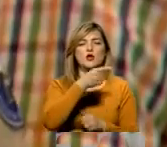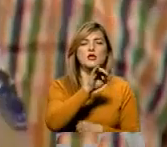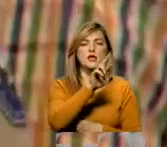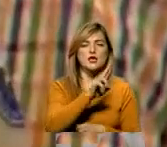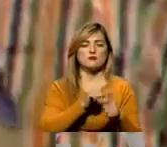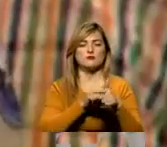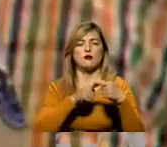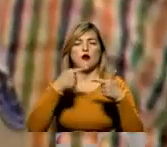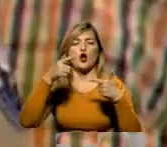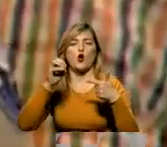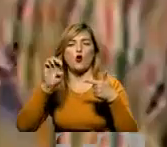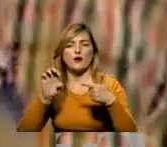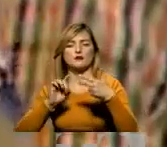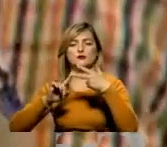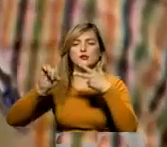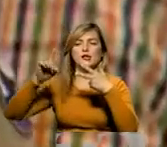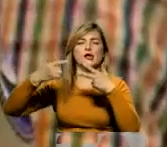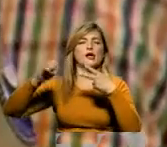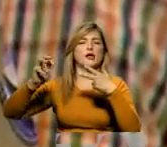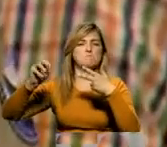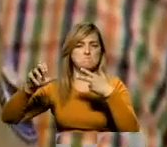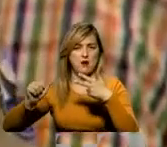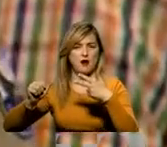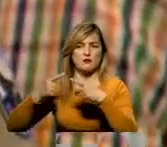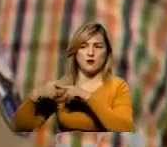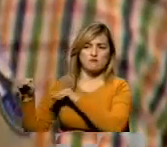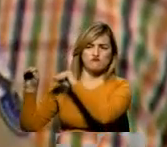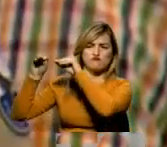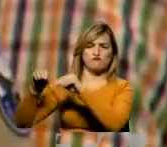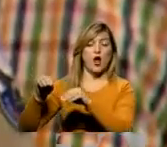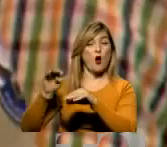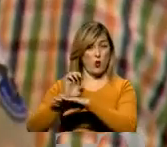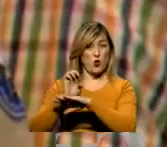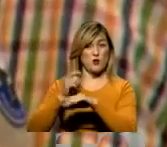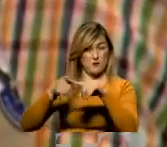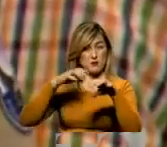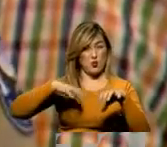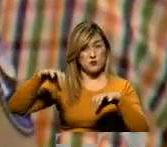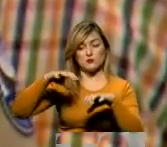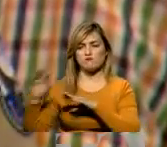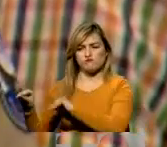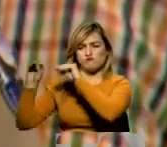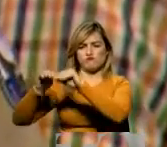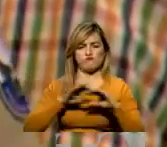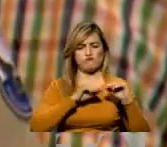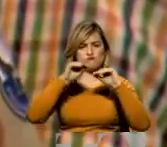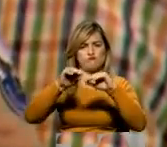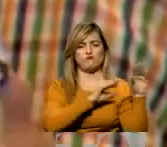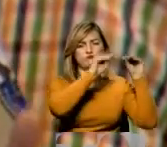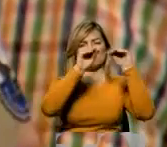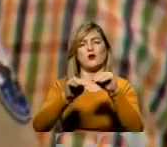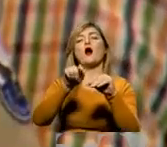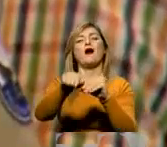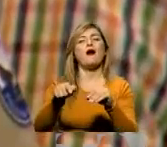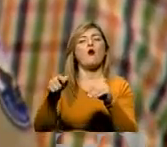del GOE y del GEMA que se están movilizando de diferentes partes del país para fortalecer Guayaquil. Y para